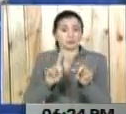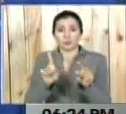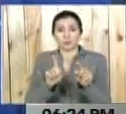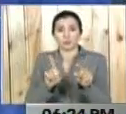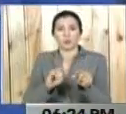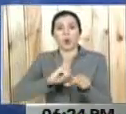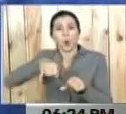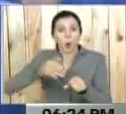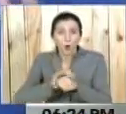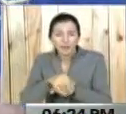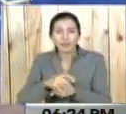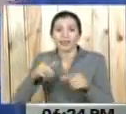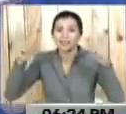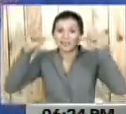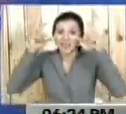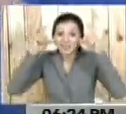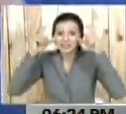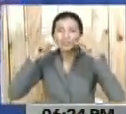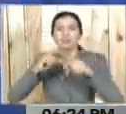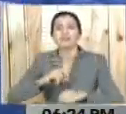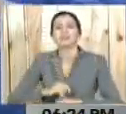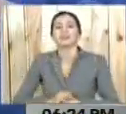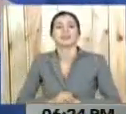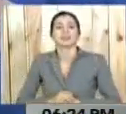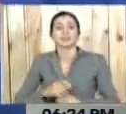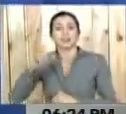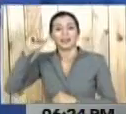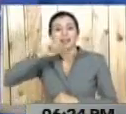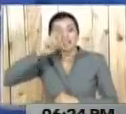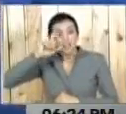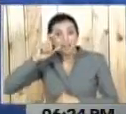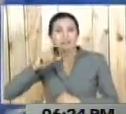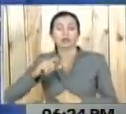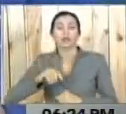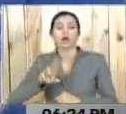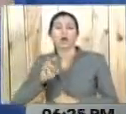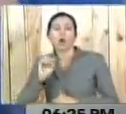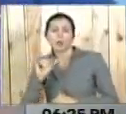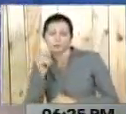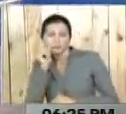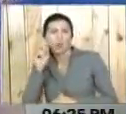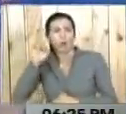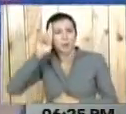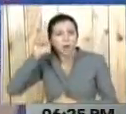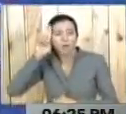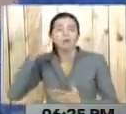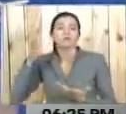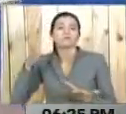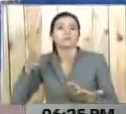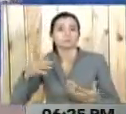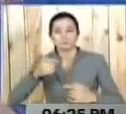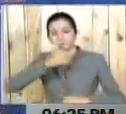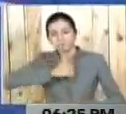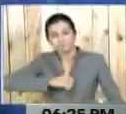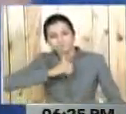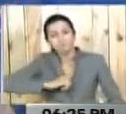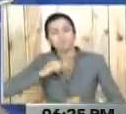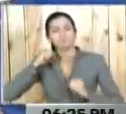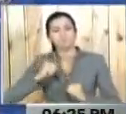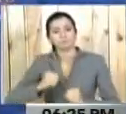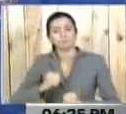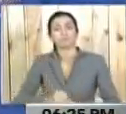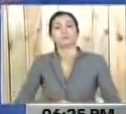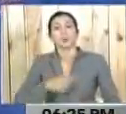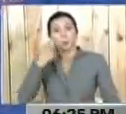Jorge, Delcy, Elías, Roy, Charlton, que han tenido la paciencia y la entereza política, incluso